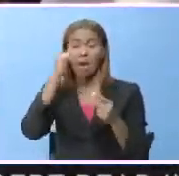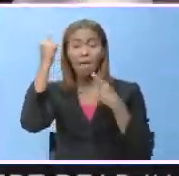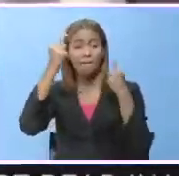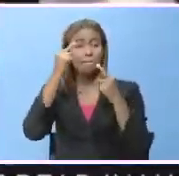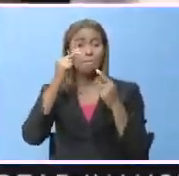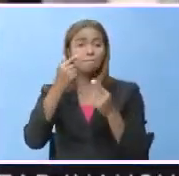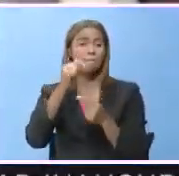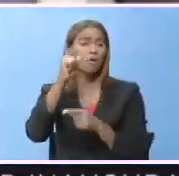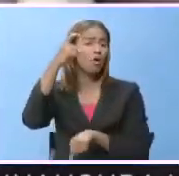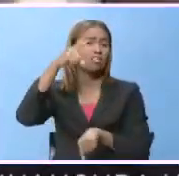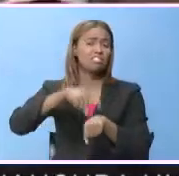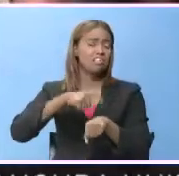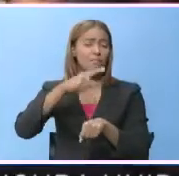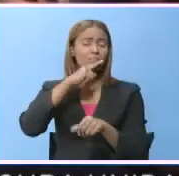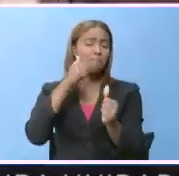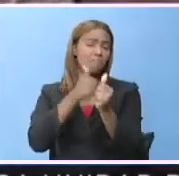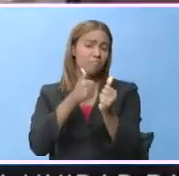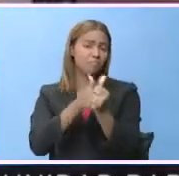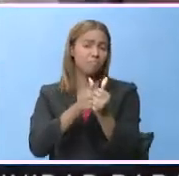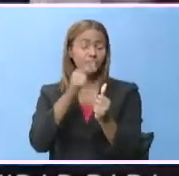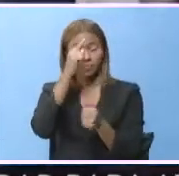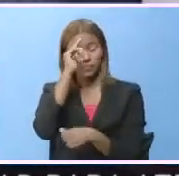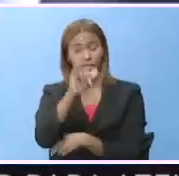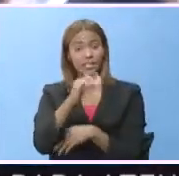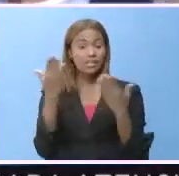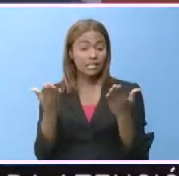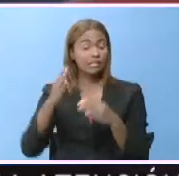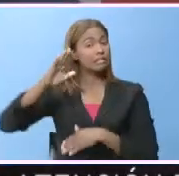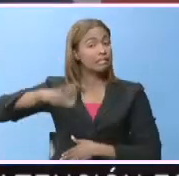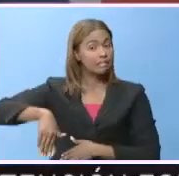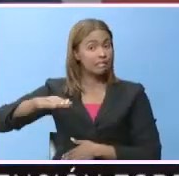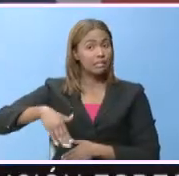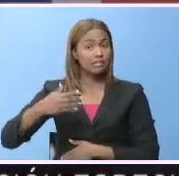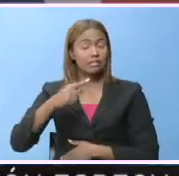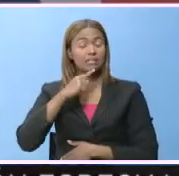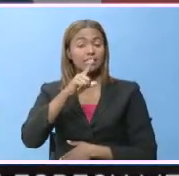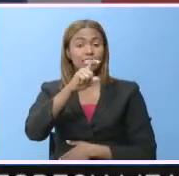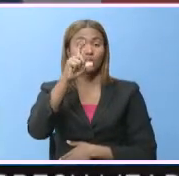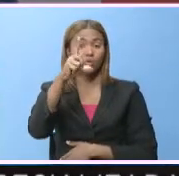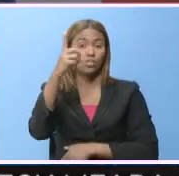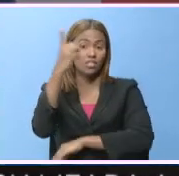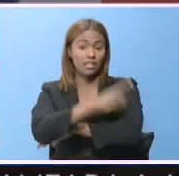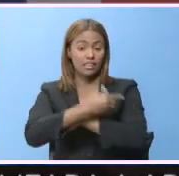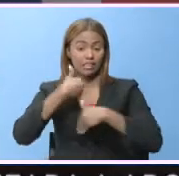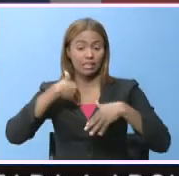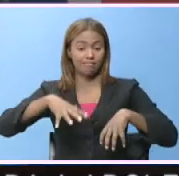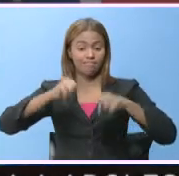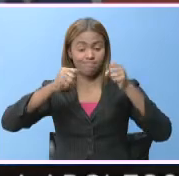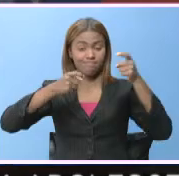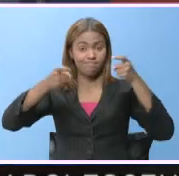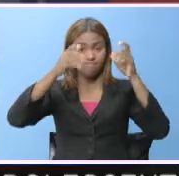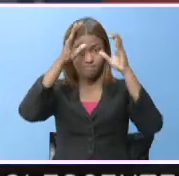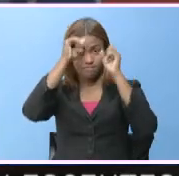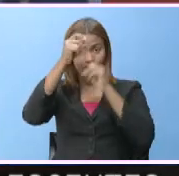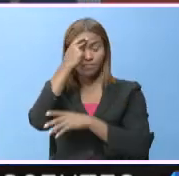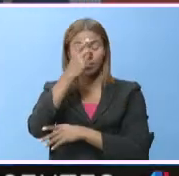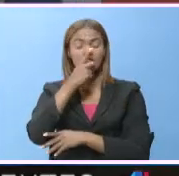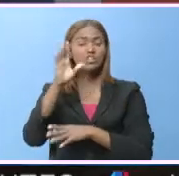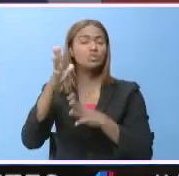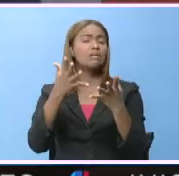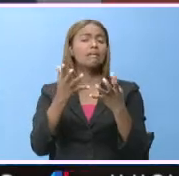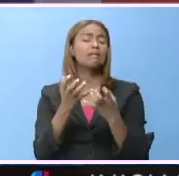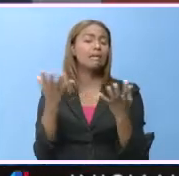una sola ocasión en la misma, y sobre todo porque aún en los 101 días que tiene en la presidencia de la República, su mayor